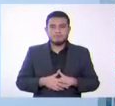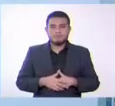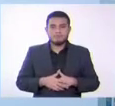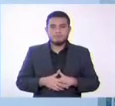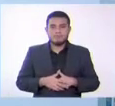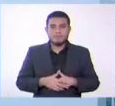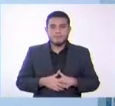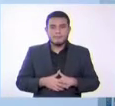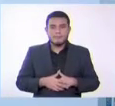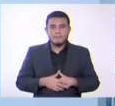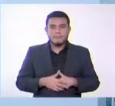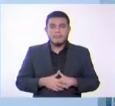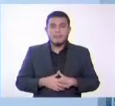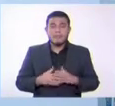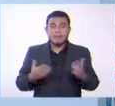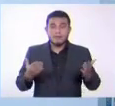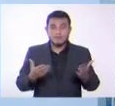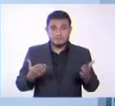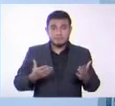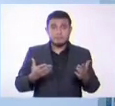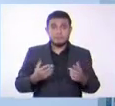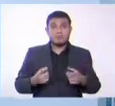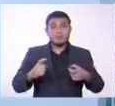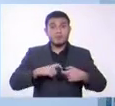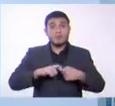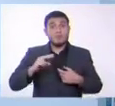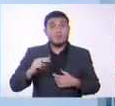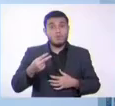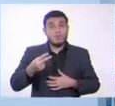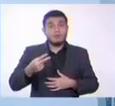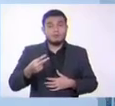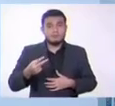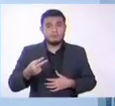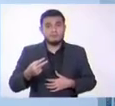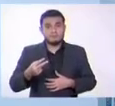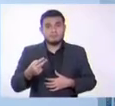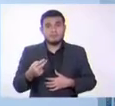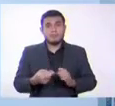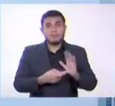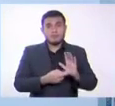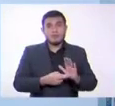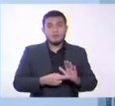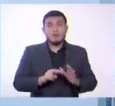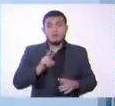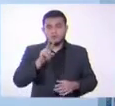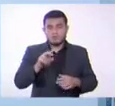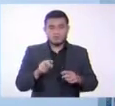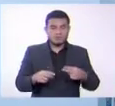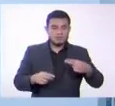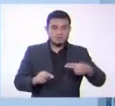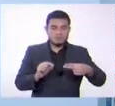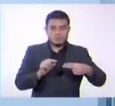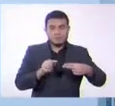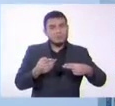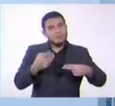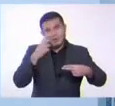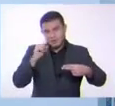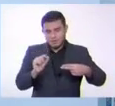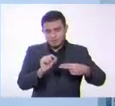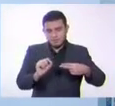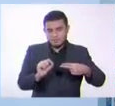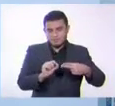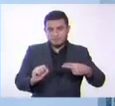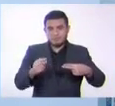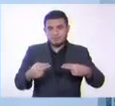Ahora, para formar un enlace doble, lo vamos a representar por 2 líneas cortas. Veamos el